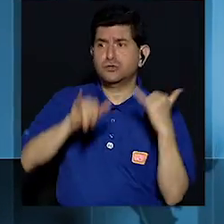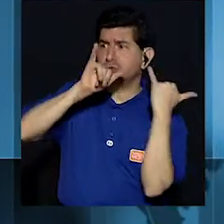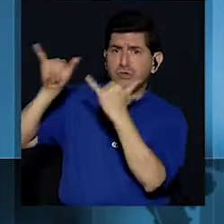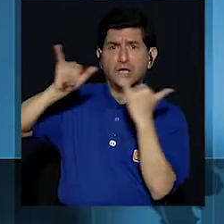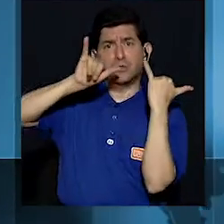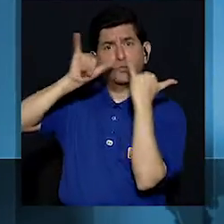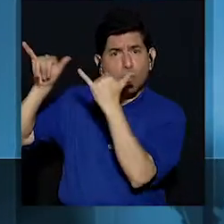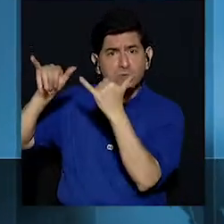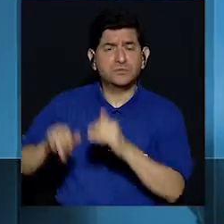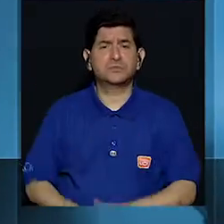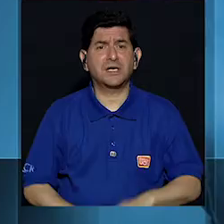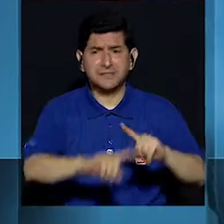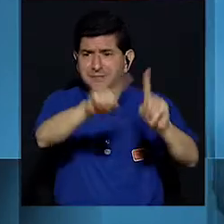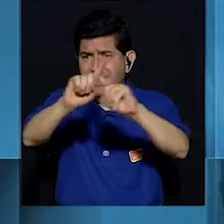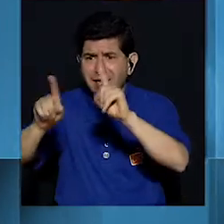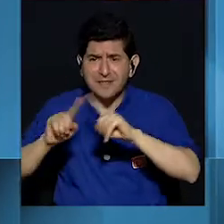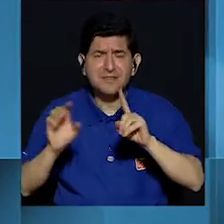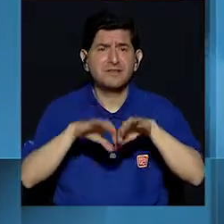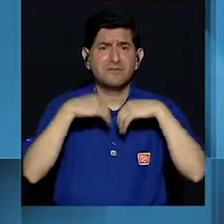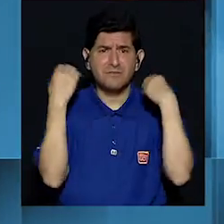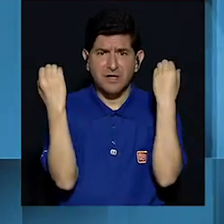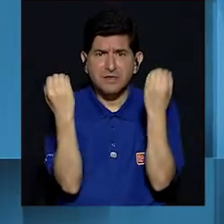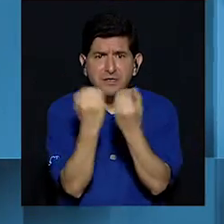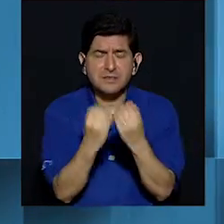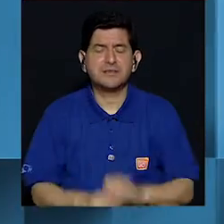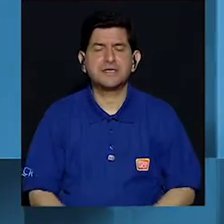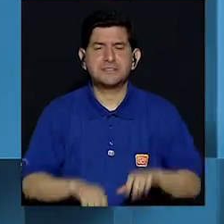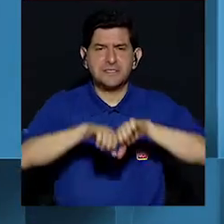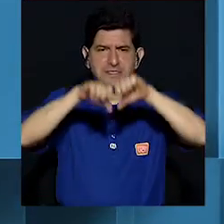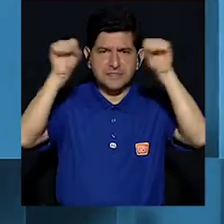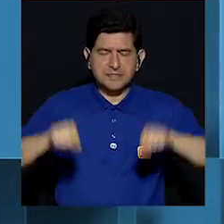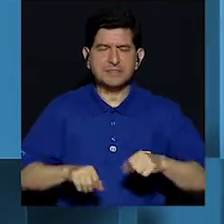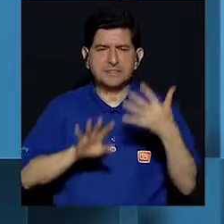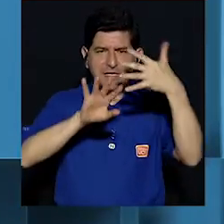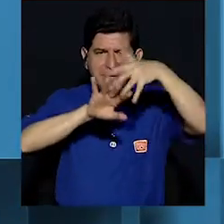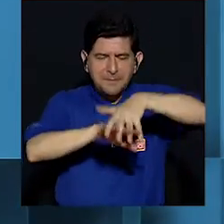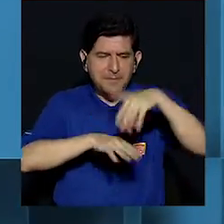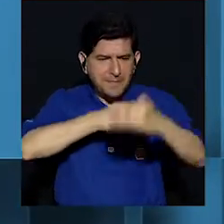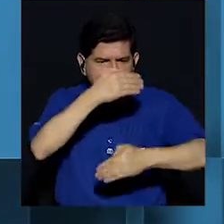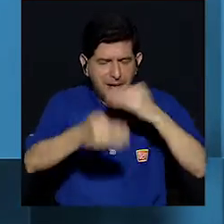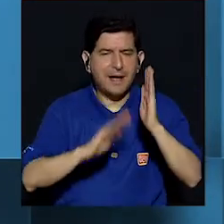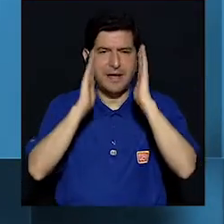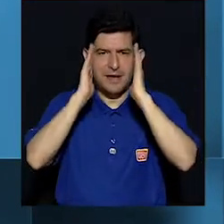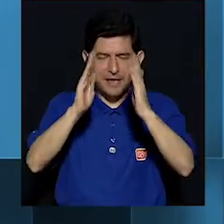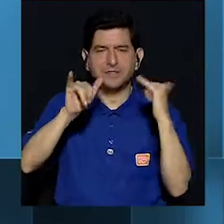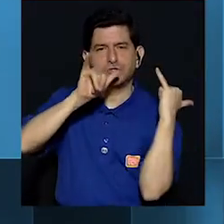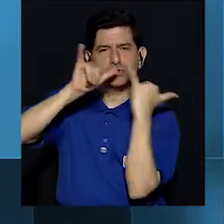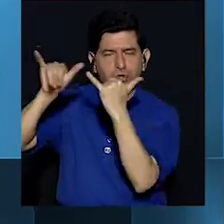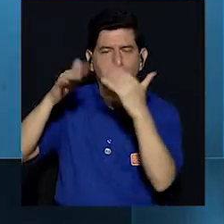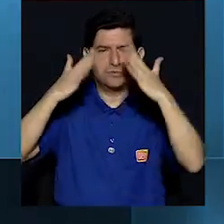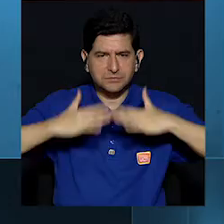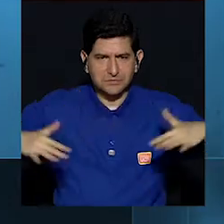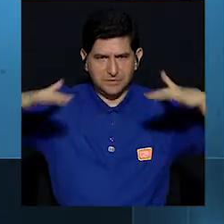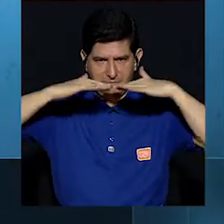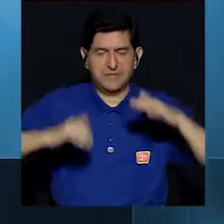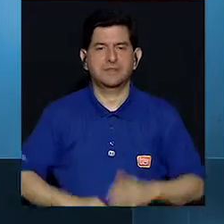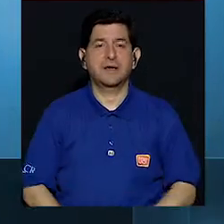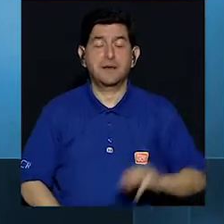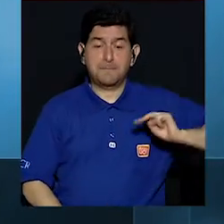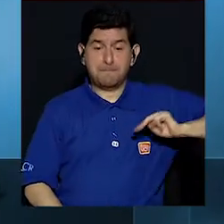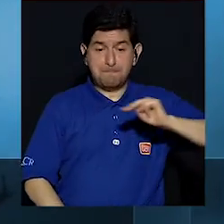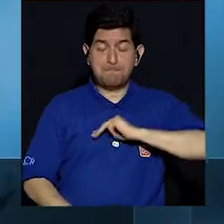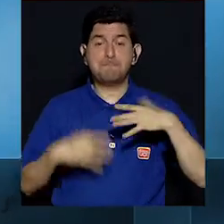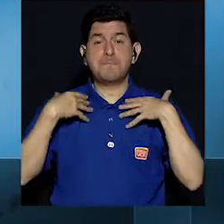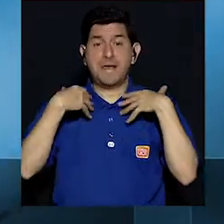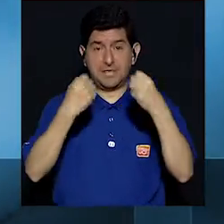denuncias ante diferentes organismos como el Sistema Integrado de Trámites y Atención de Denuncias Ambientales, el Ministerio de